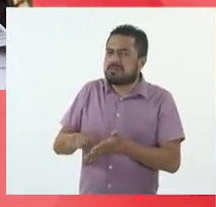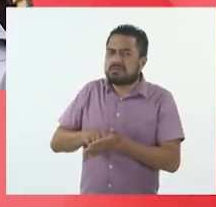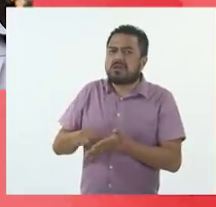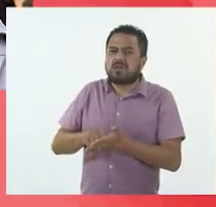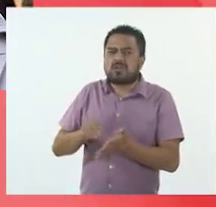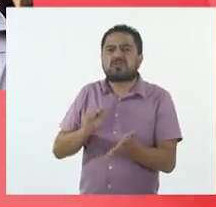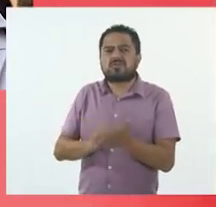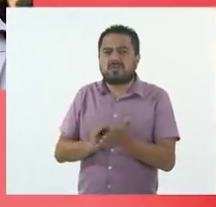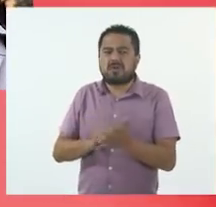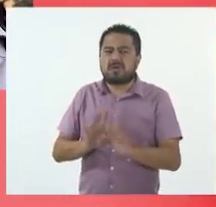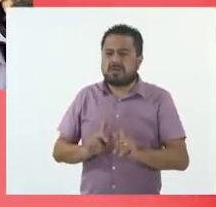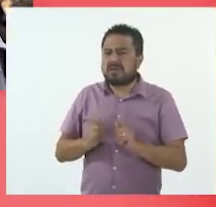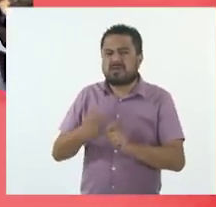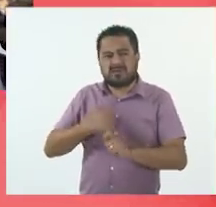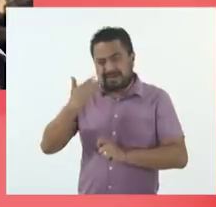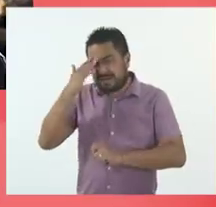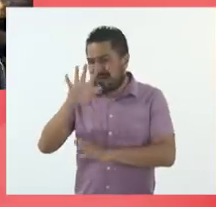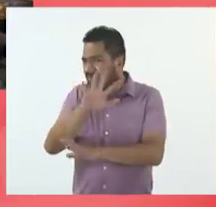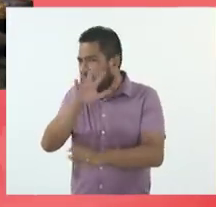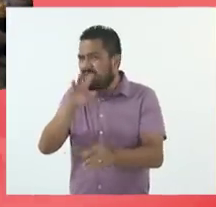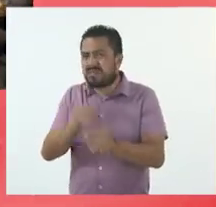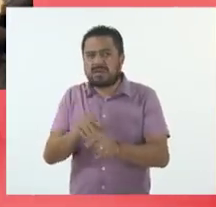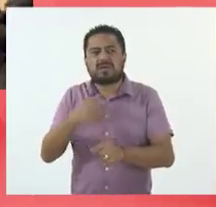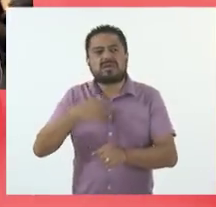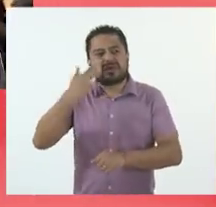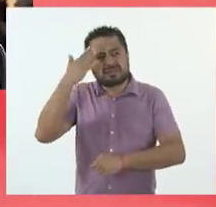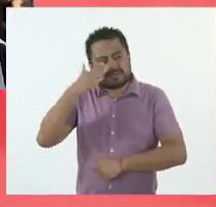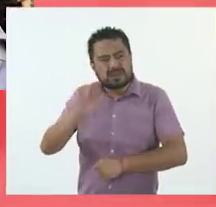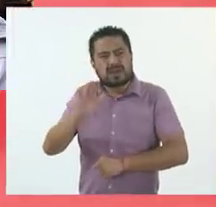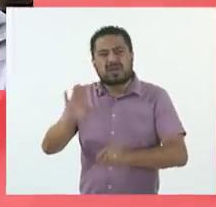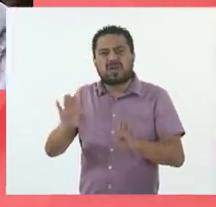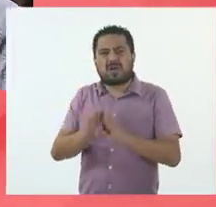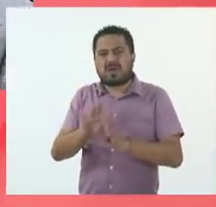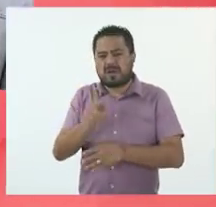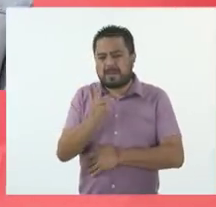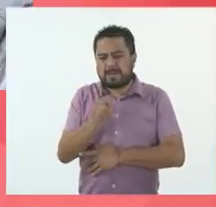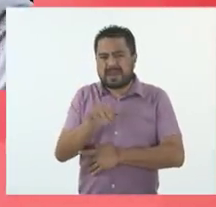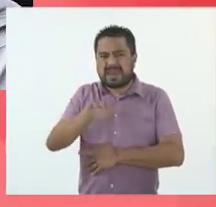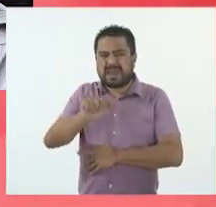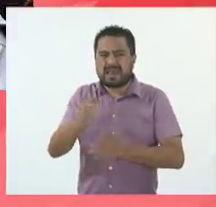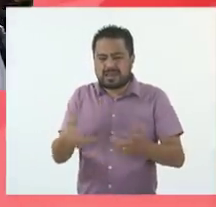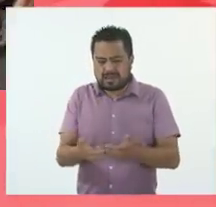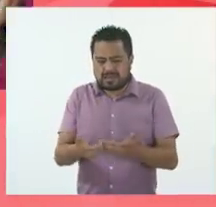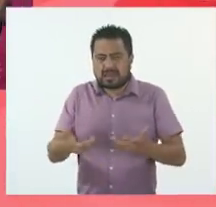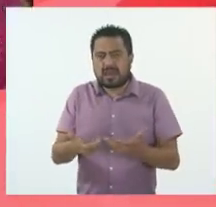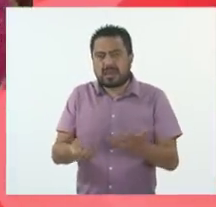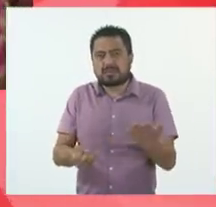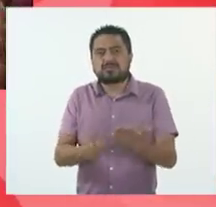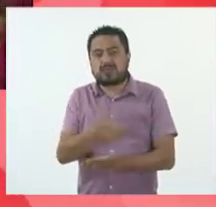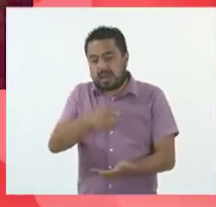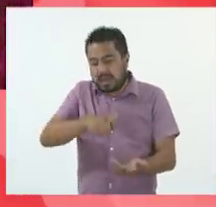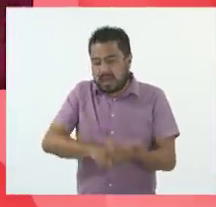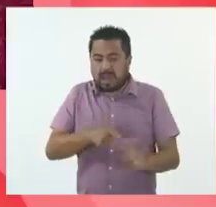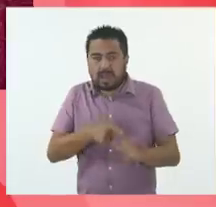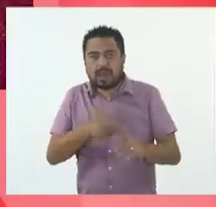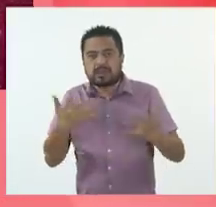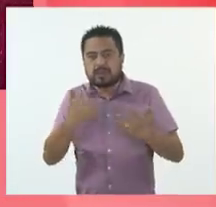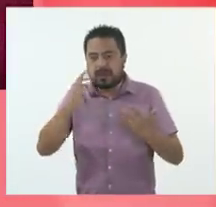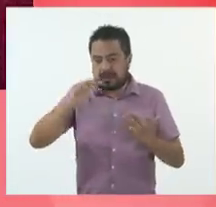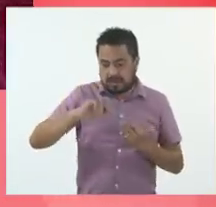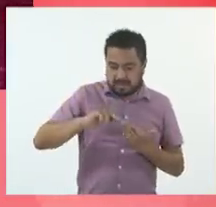todavía esas puntas lo sé hacer. Sé tallar la penca, de aquí sale el iscle para hacer esos